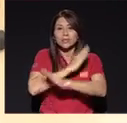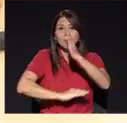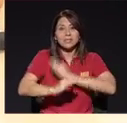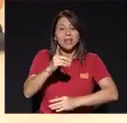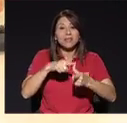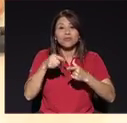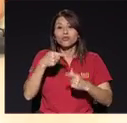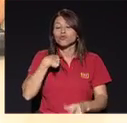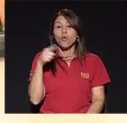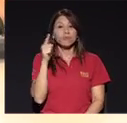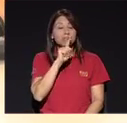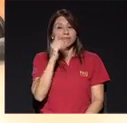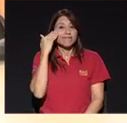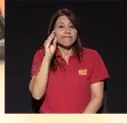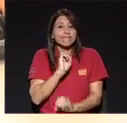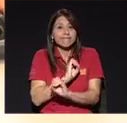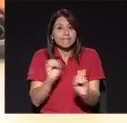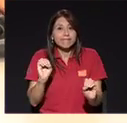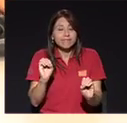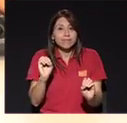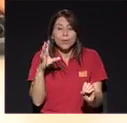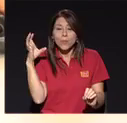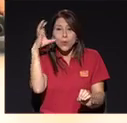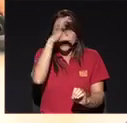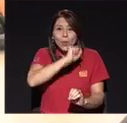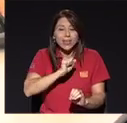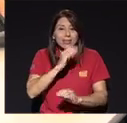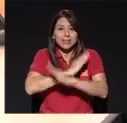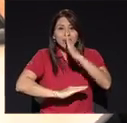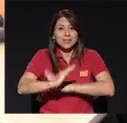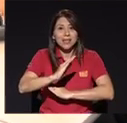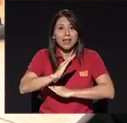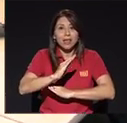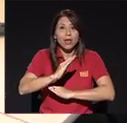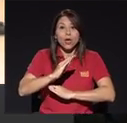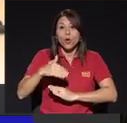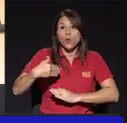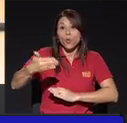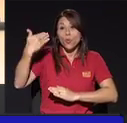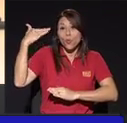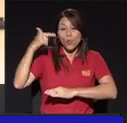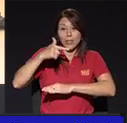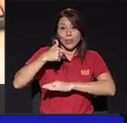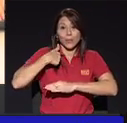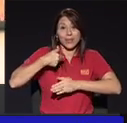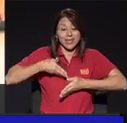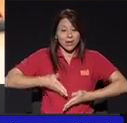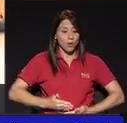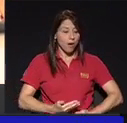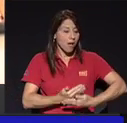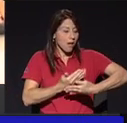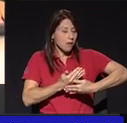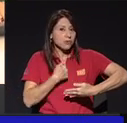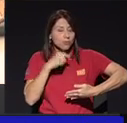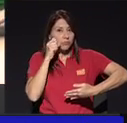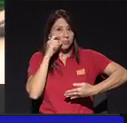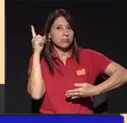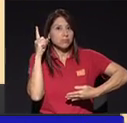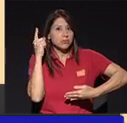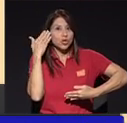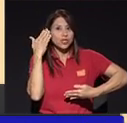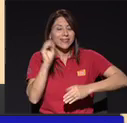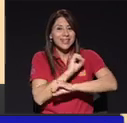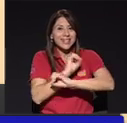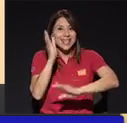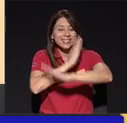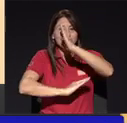la discapacidad. Entonces, cuando llega mi hijo a nuestro hogar, me tomé por sorpresa, no sabía nada de la discapacidad. Me asusté,